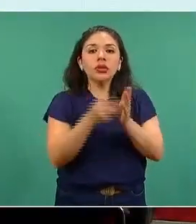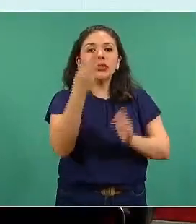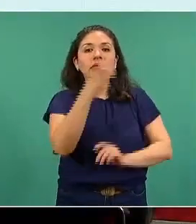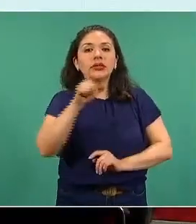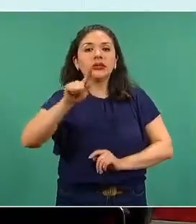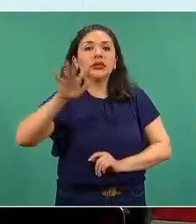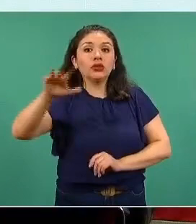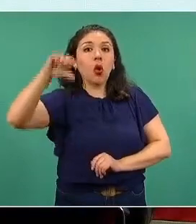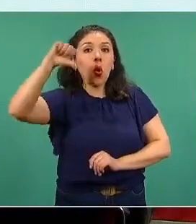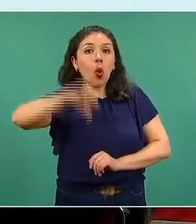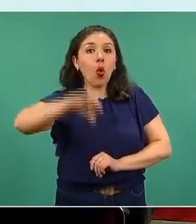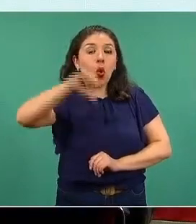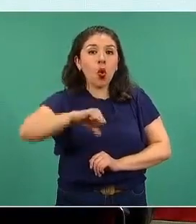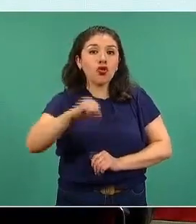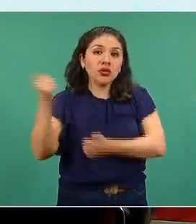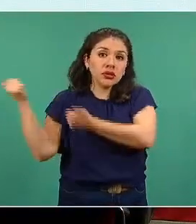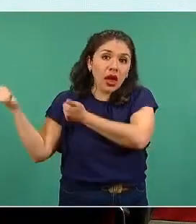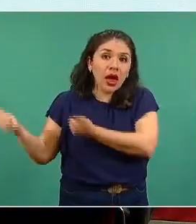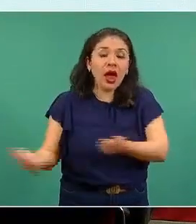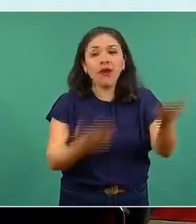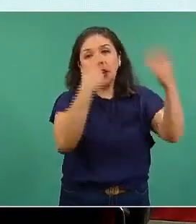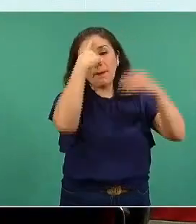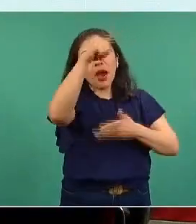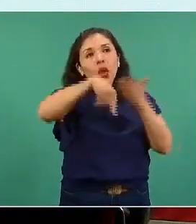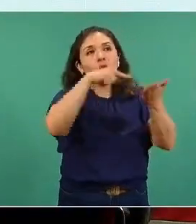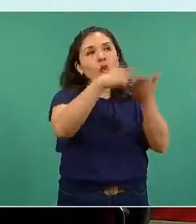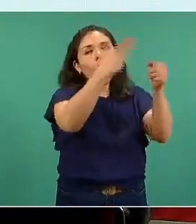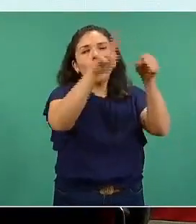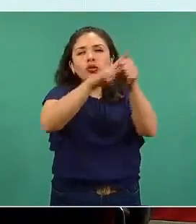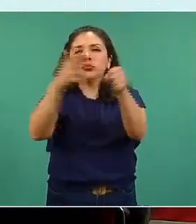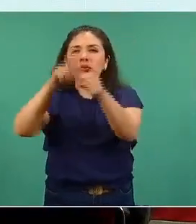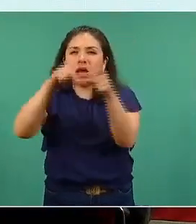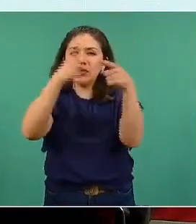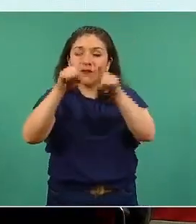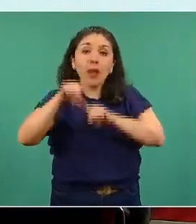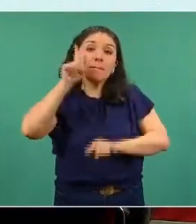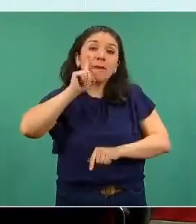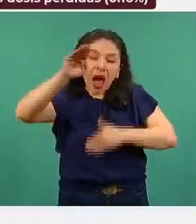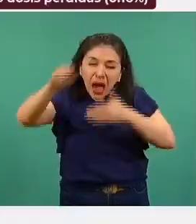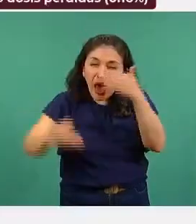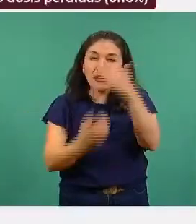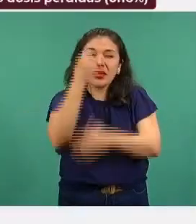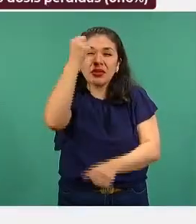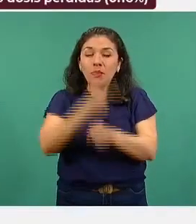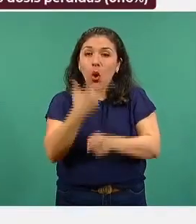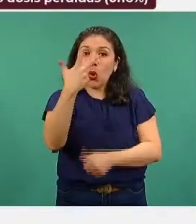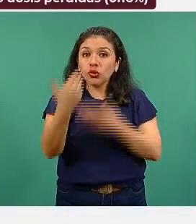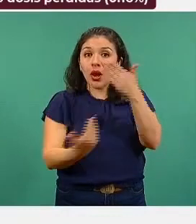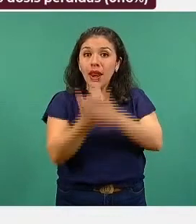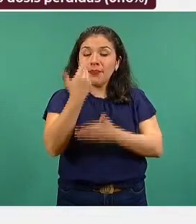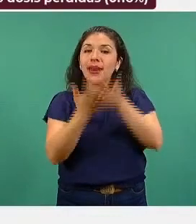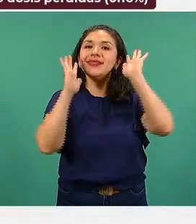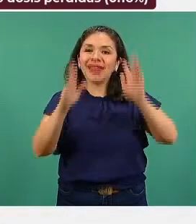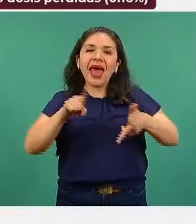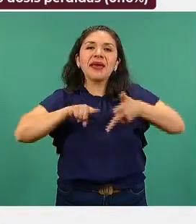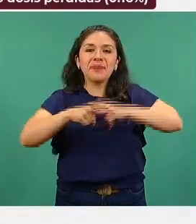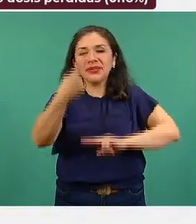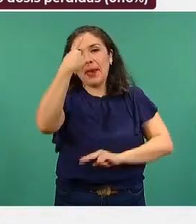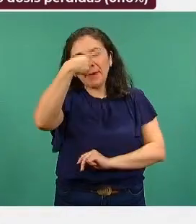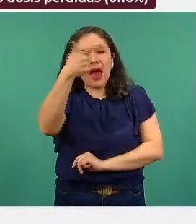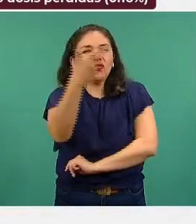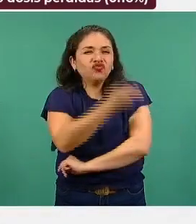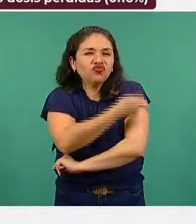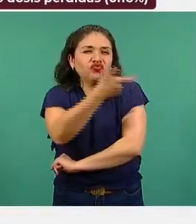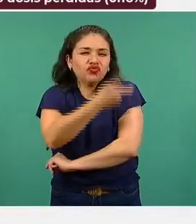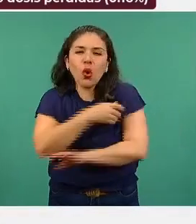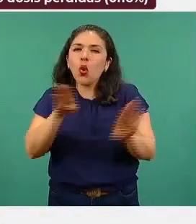219.375, hoy en traslado hacia las unidades y mañana temprano a las 8 de la mañana arranca ya para ponerse